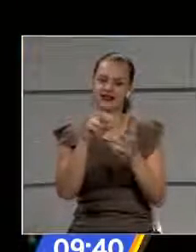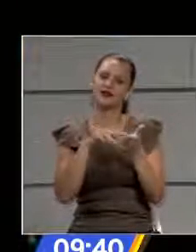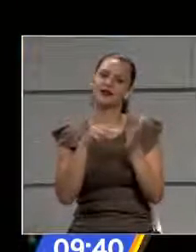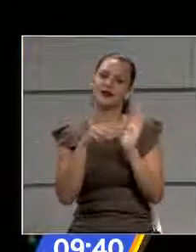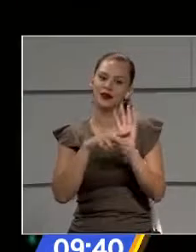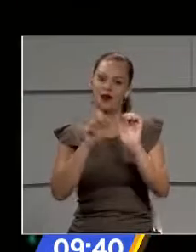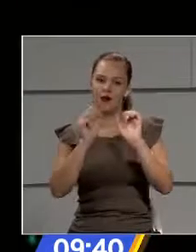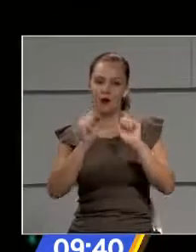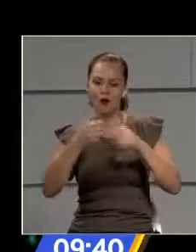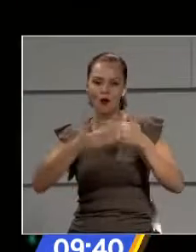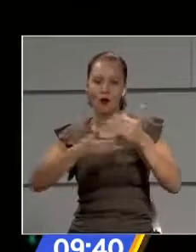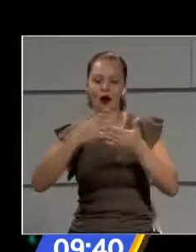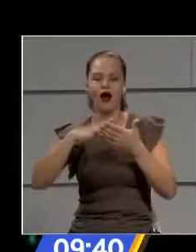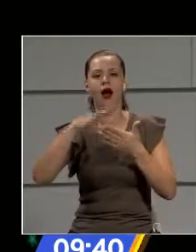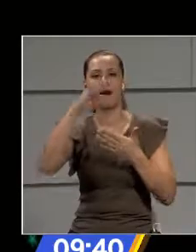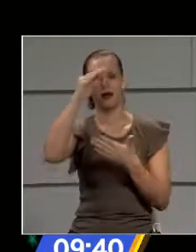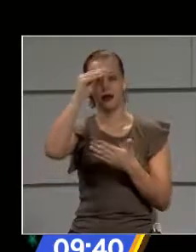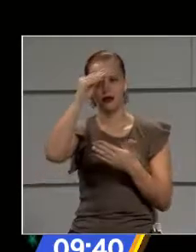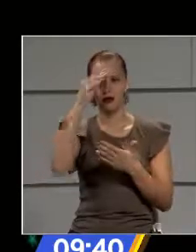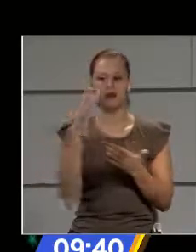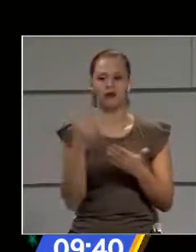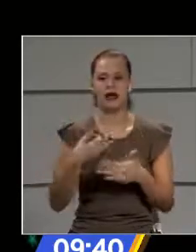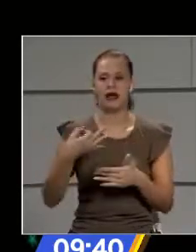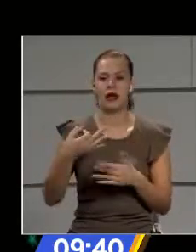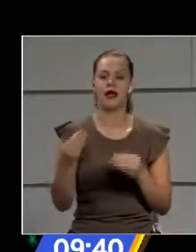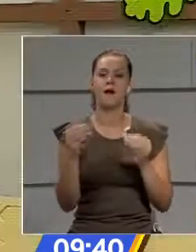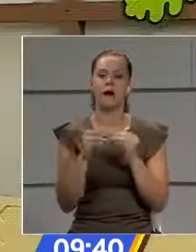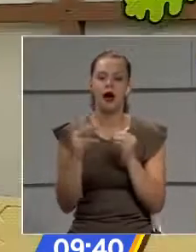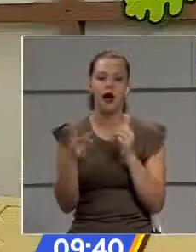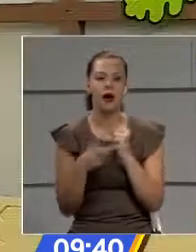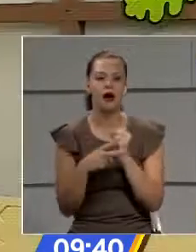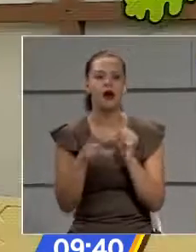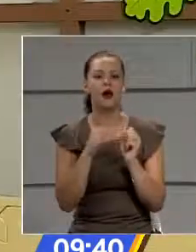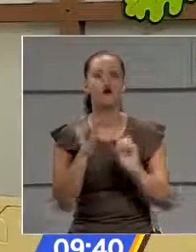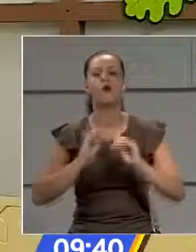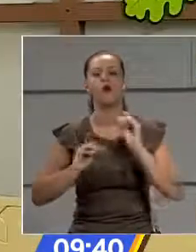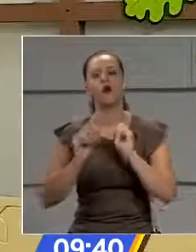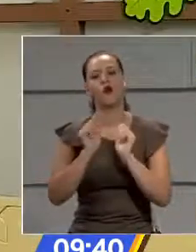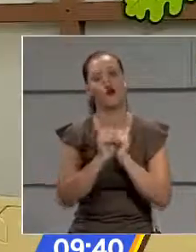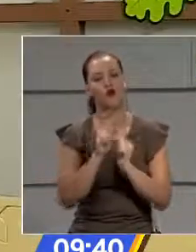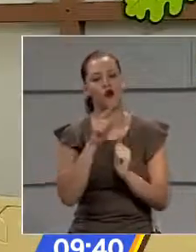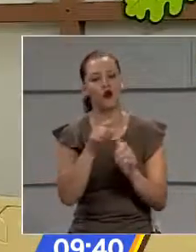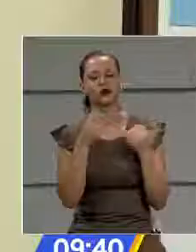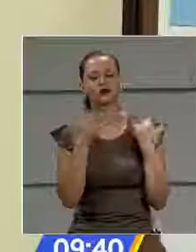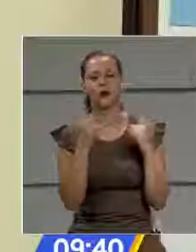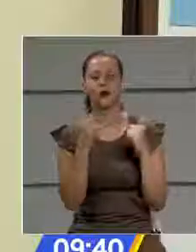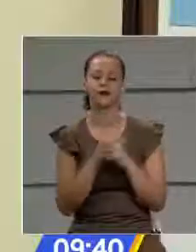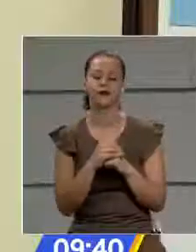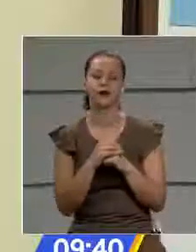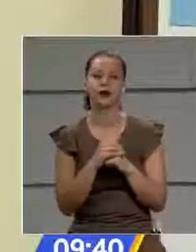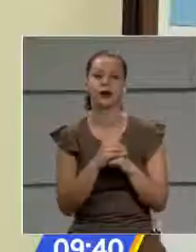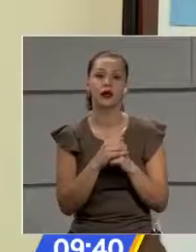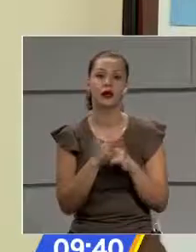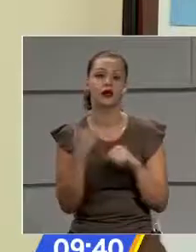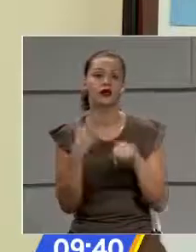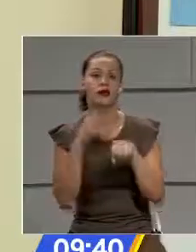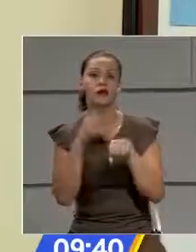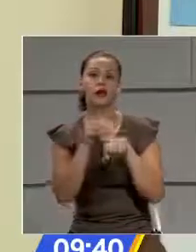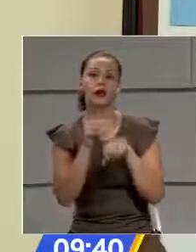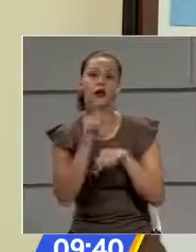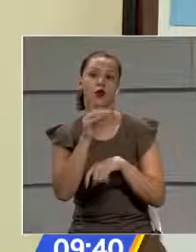que vayamos aprendiendo cada vez más y cómo movernos con esas, esos jueguitos. Ale, le estoy mandando